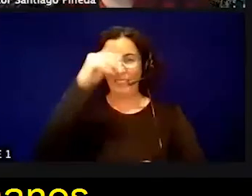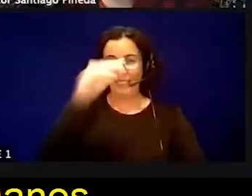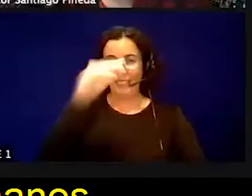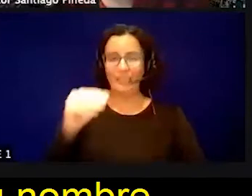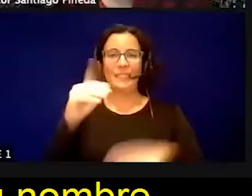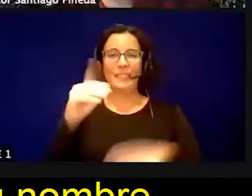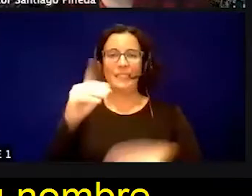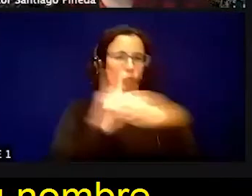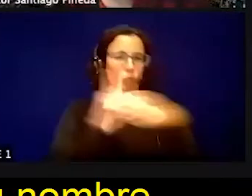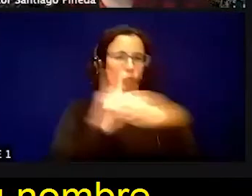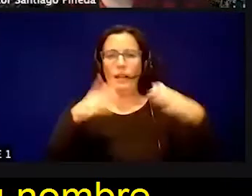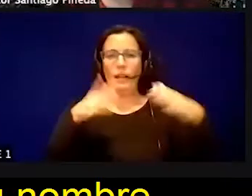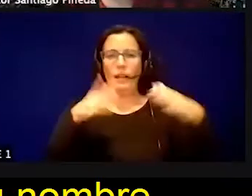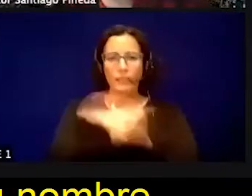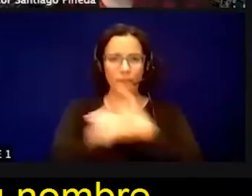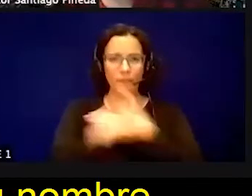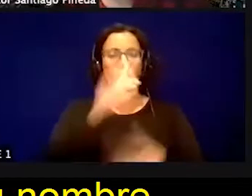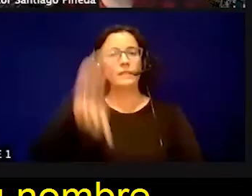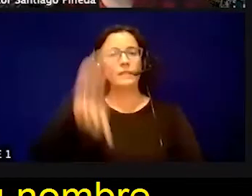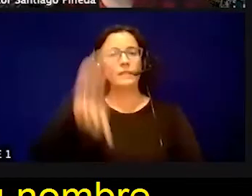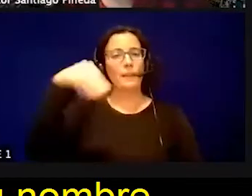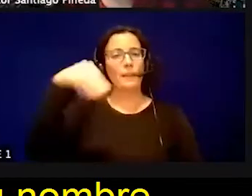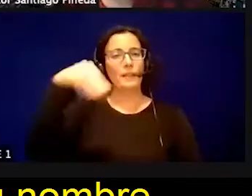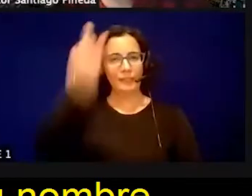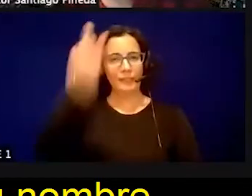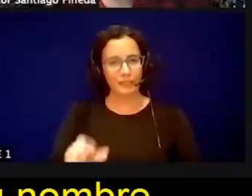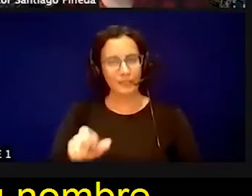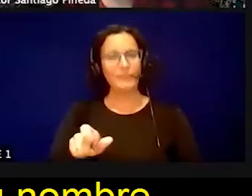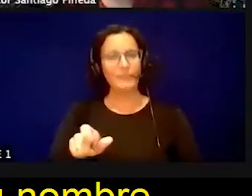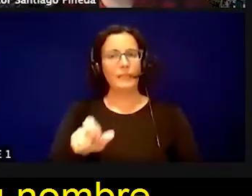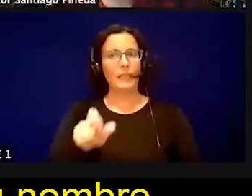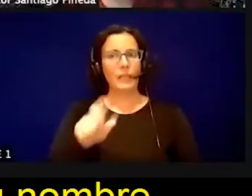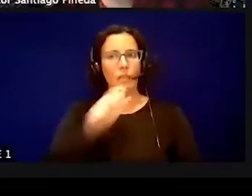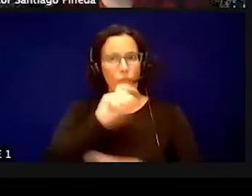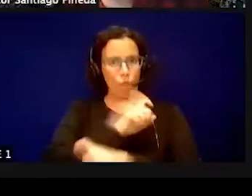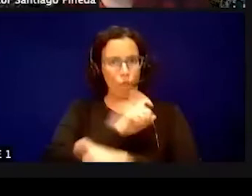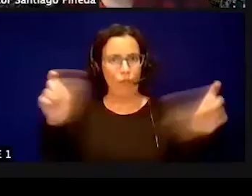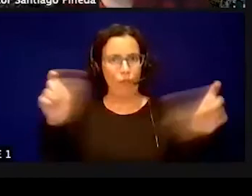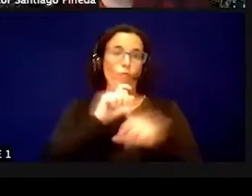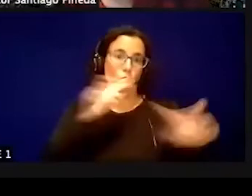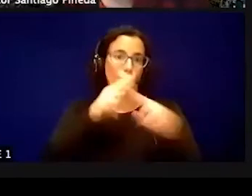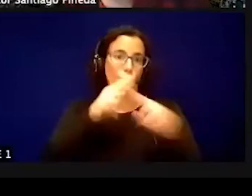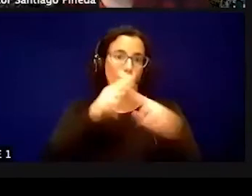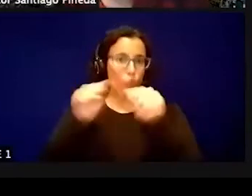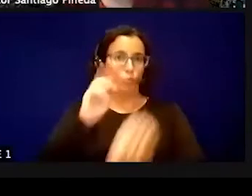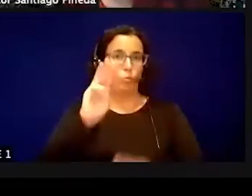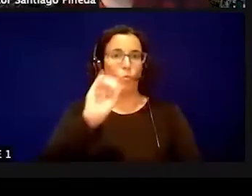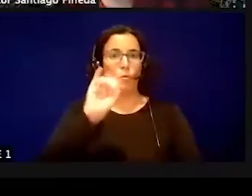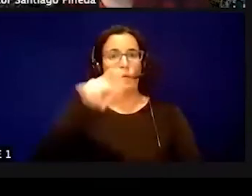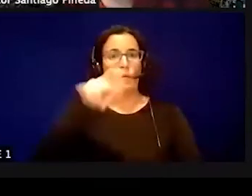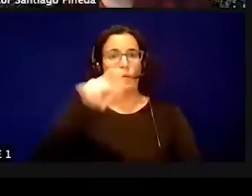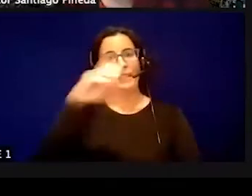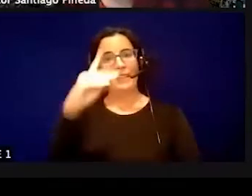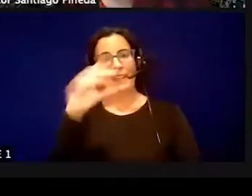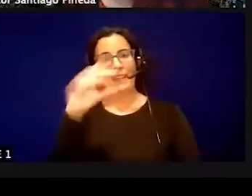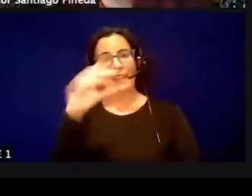accesibles. Es presidente y fundador de la fundación que lleva su nombre, la Fundación Pineda, y de World Enable,